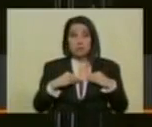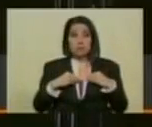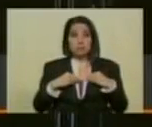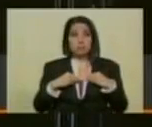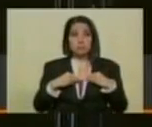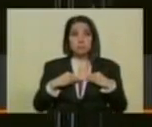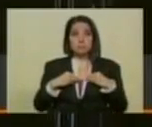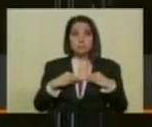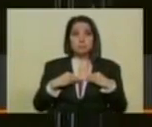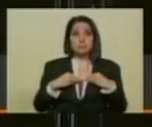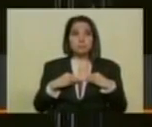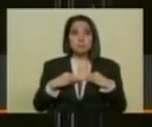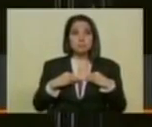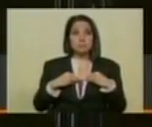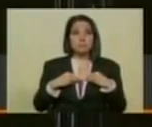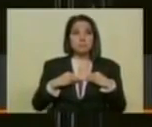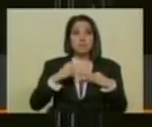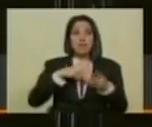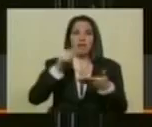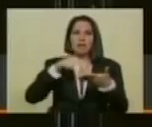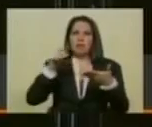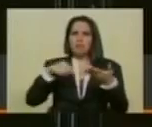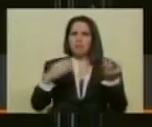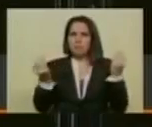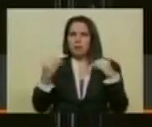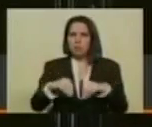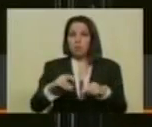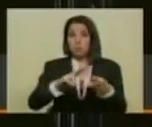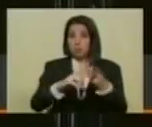Acepten la firma de un acuerdo de paz,